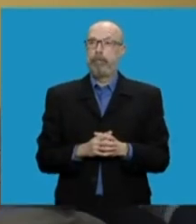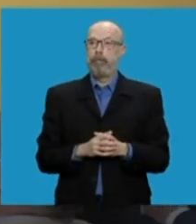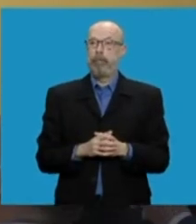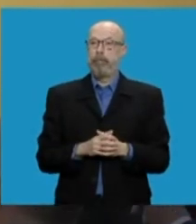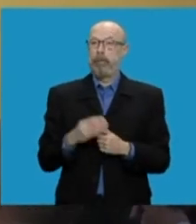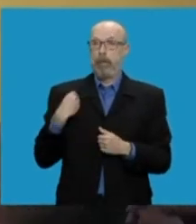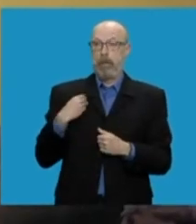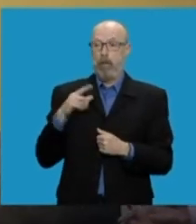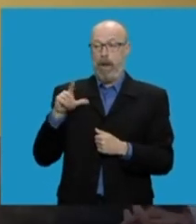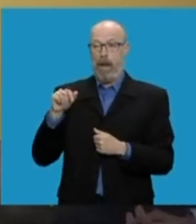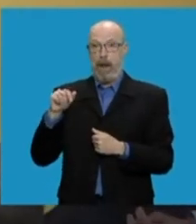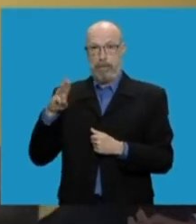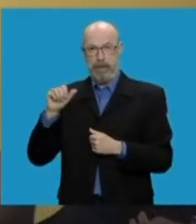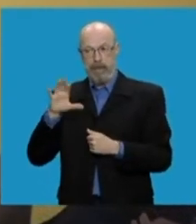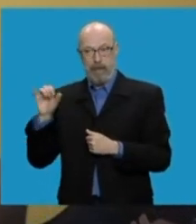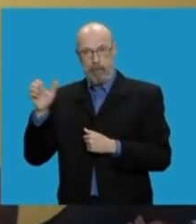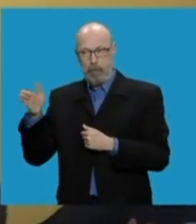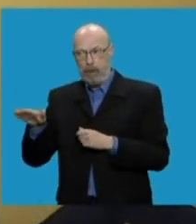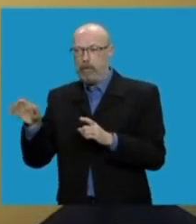como se había muerto, no había nadie,